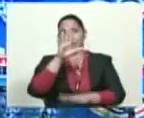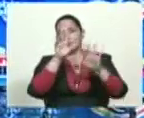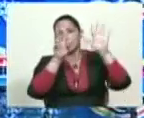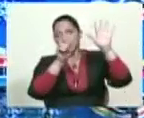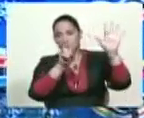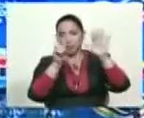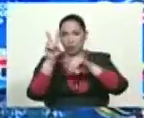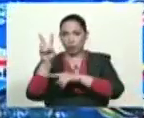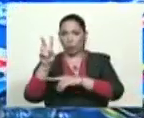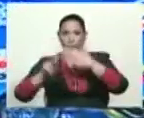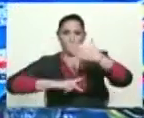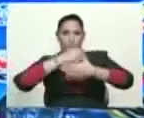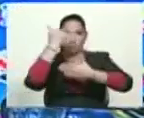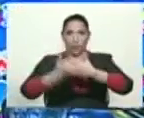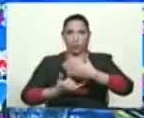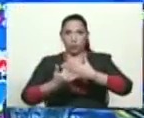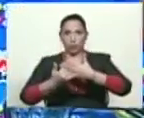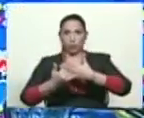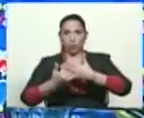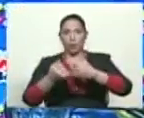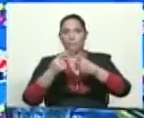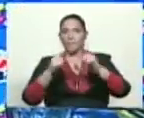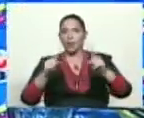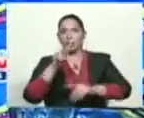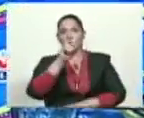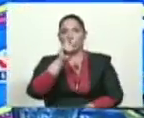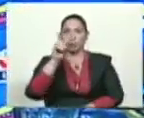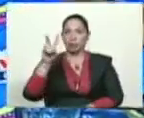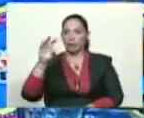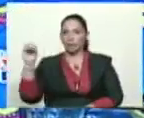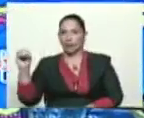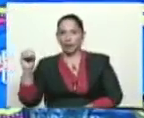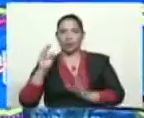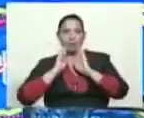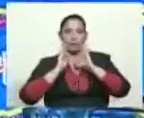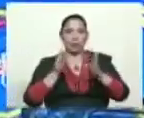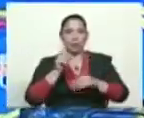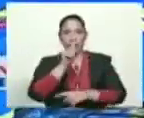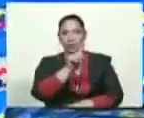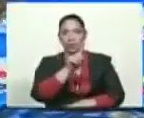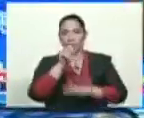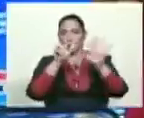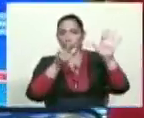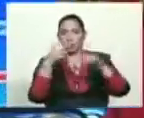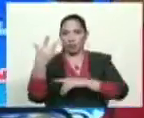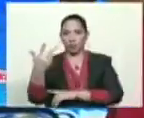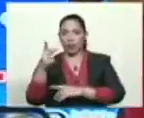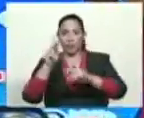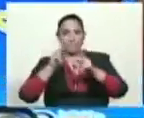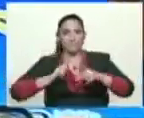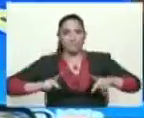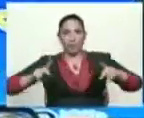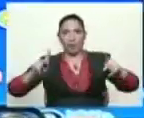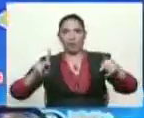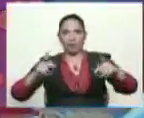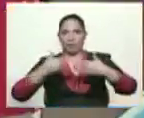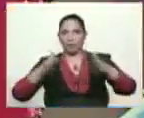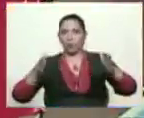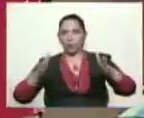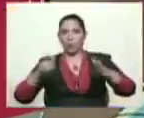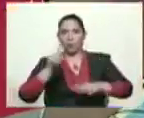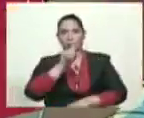proyectos para 220 avenidas 183 plazas públicas y